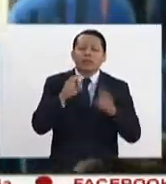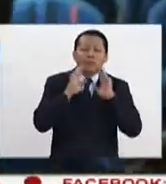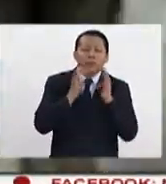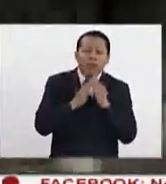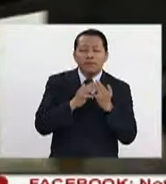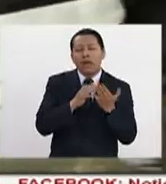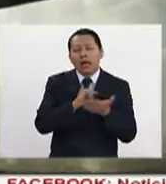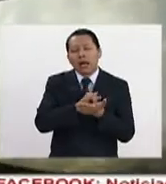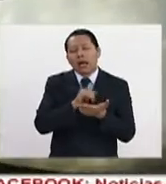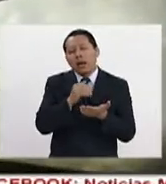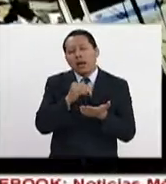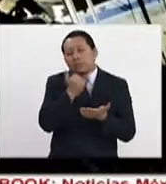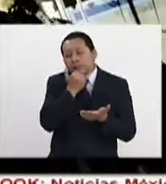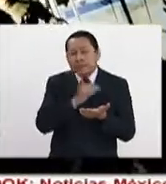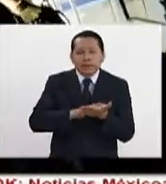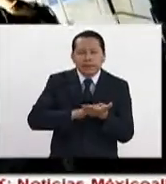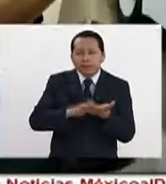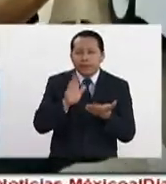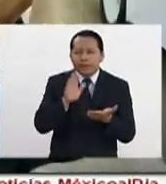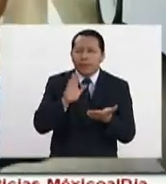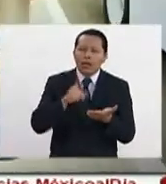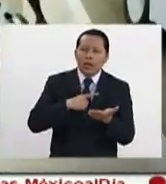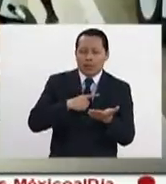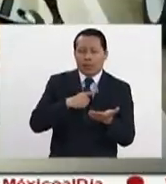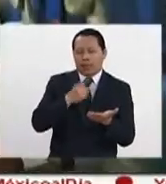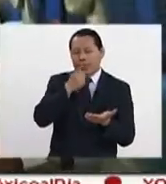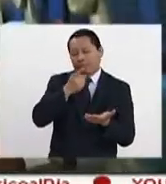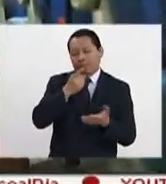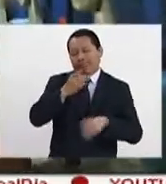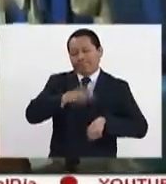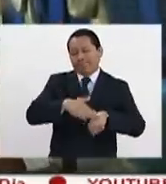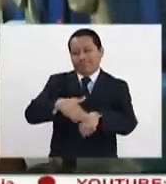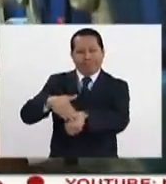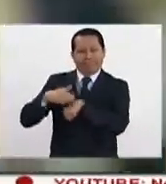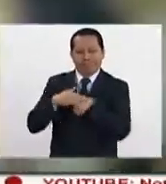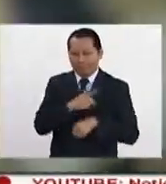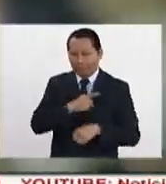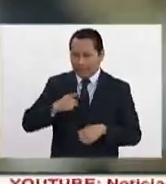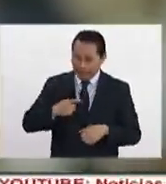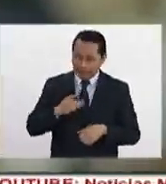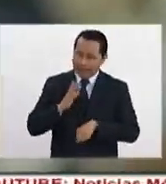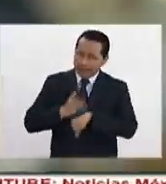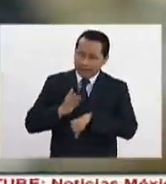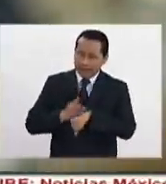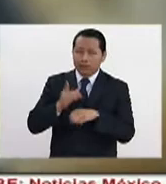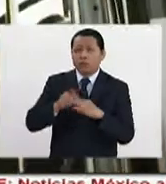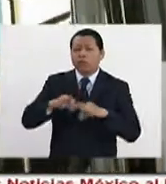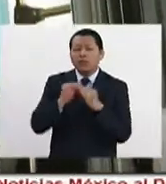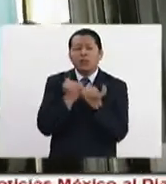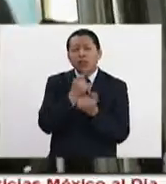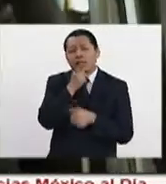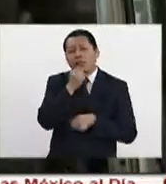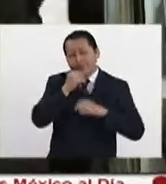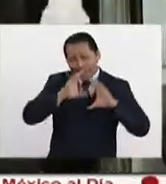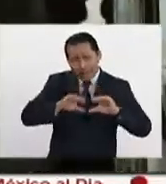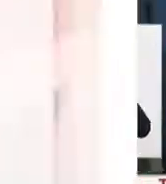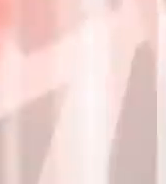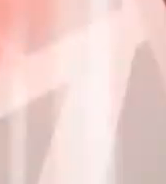realmente va a ayudar a combatir la inseguridad es fortalecer la capacitación de los policías del